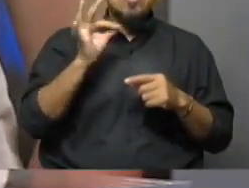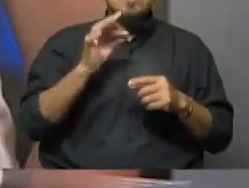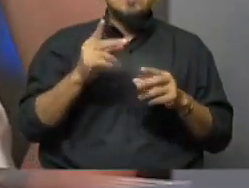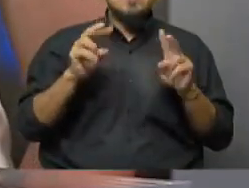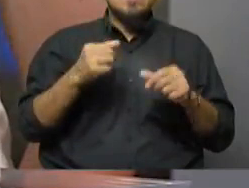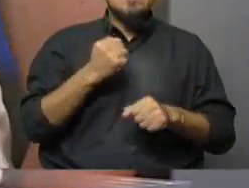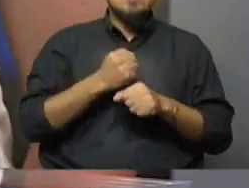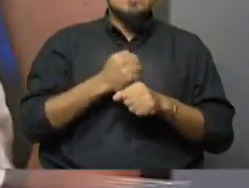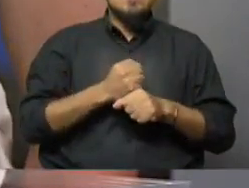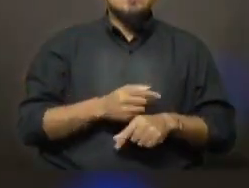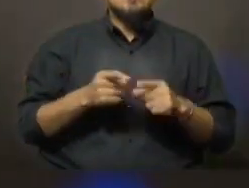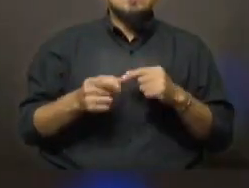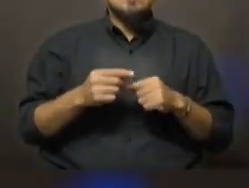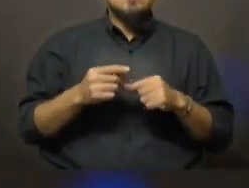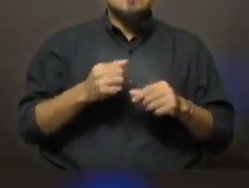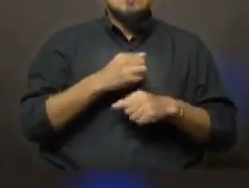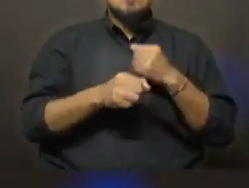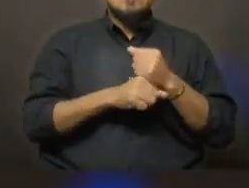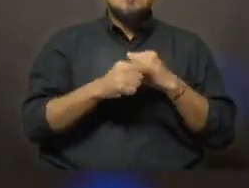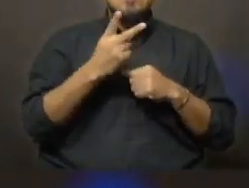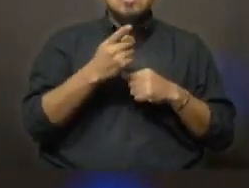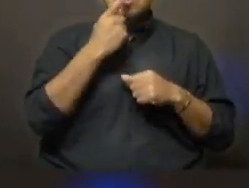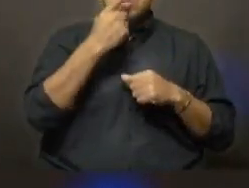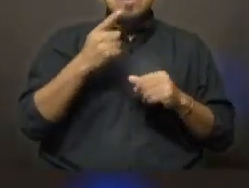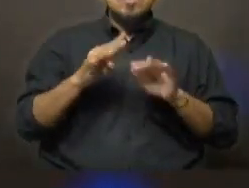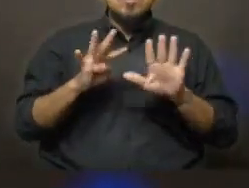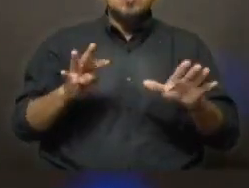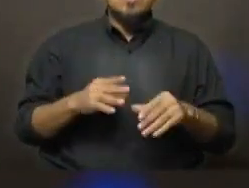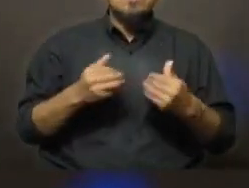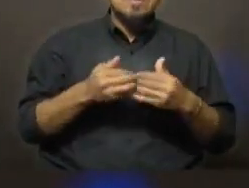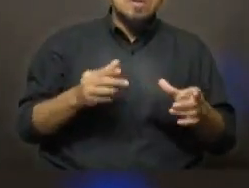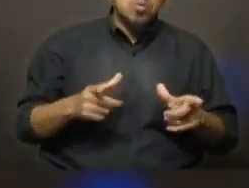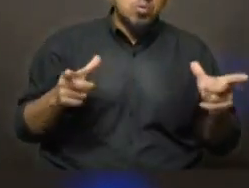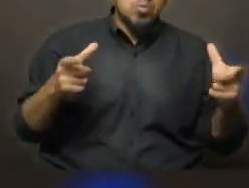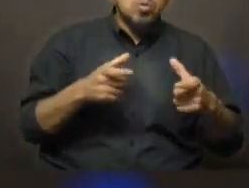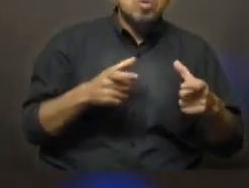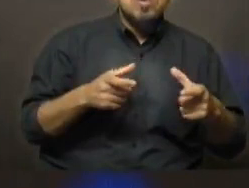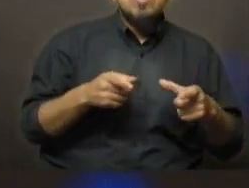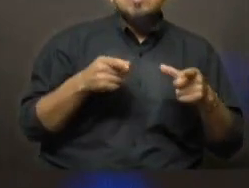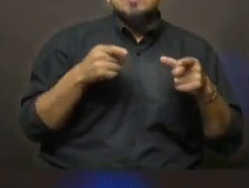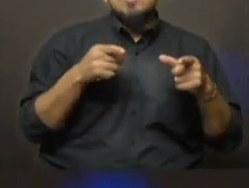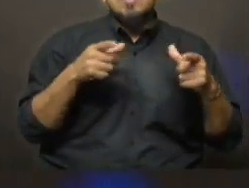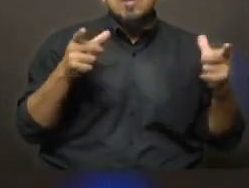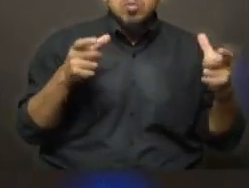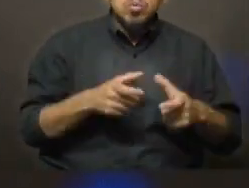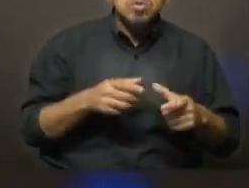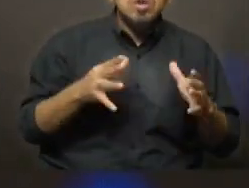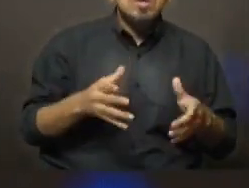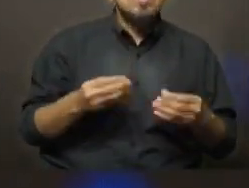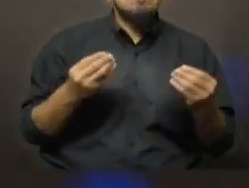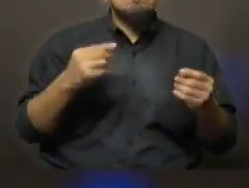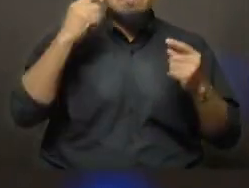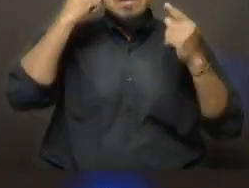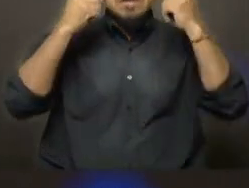básicamente. Entonces, allá por el 2019 empezamos a reunirnos y a gestionar, bueno,